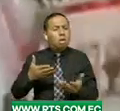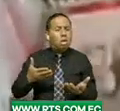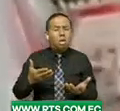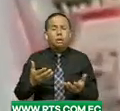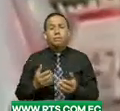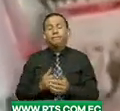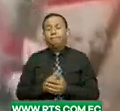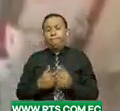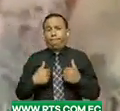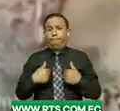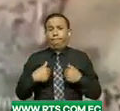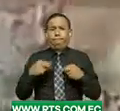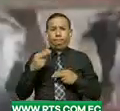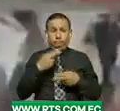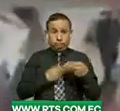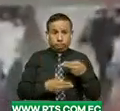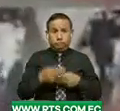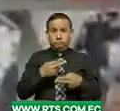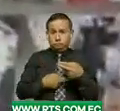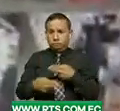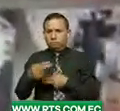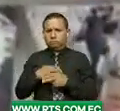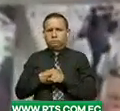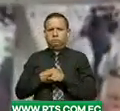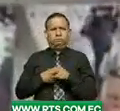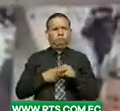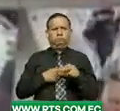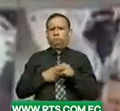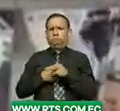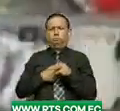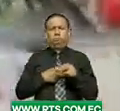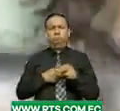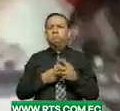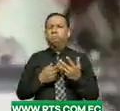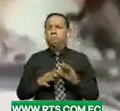como uno vende y pasa caminando, uno tiene que